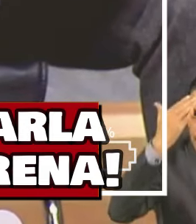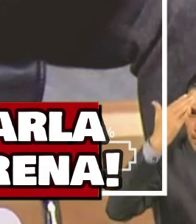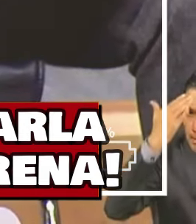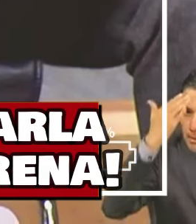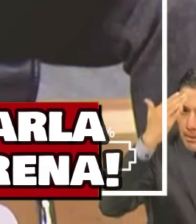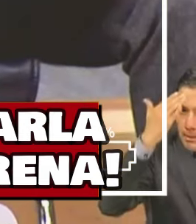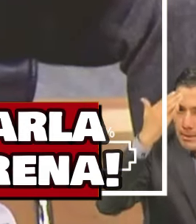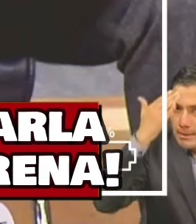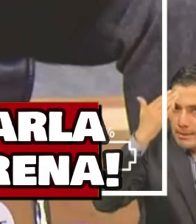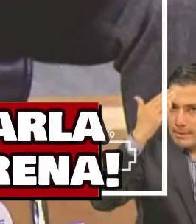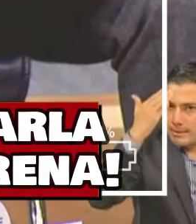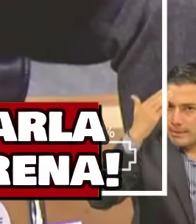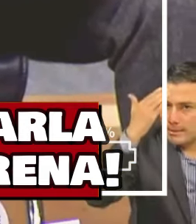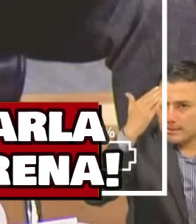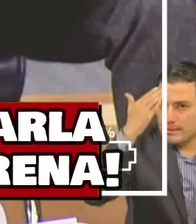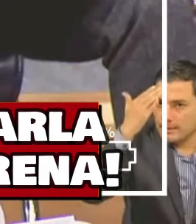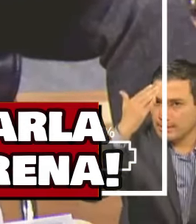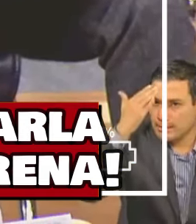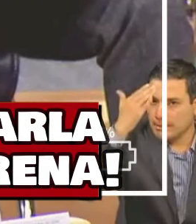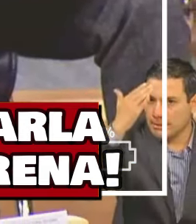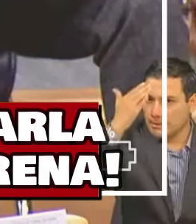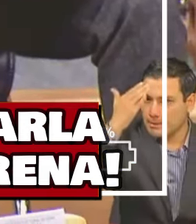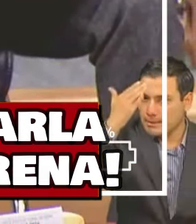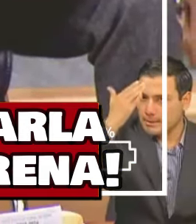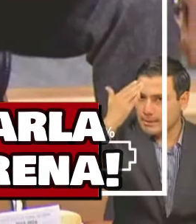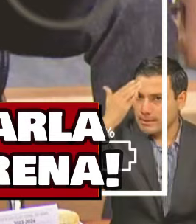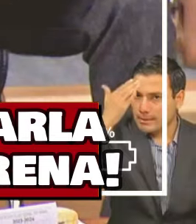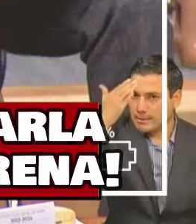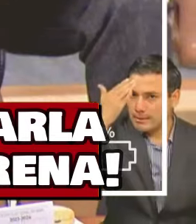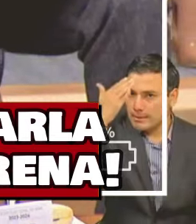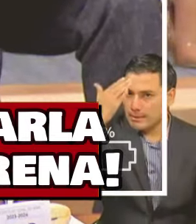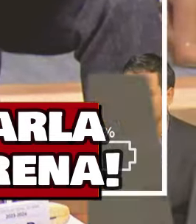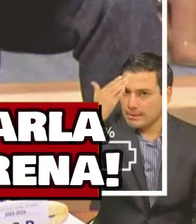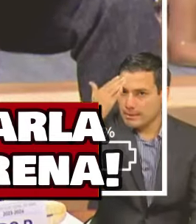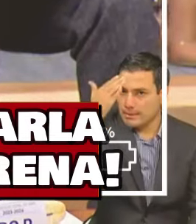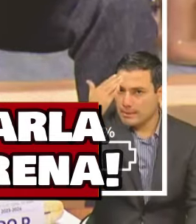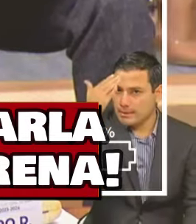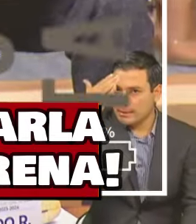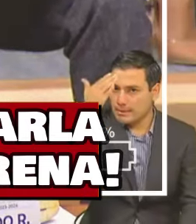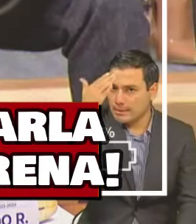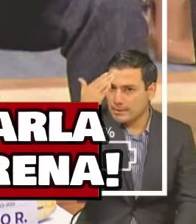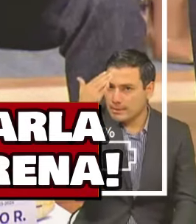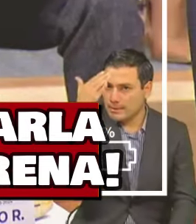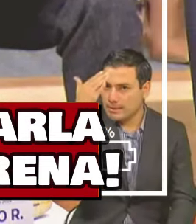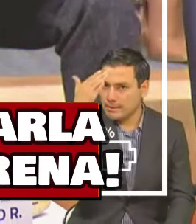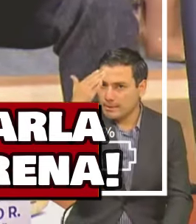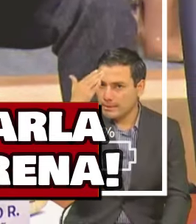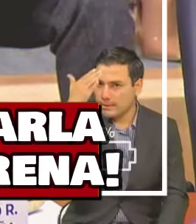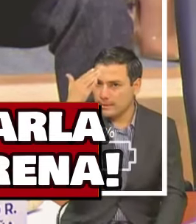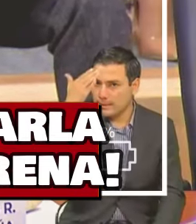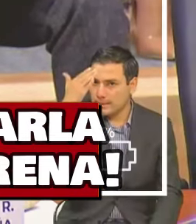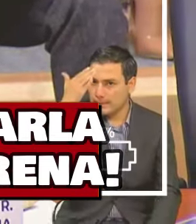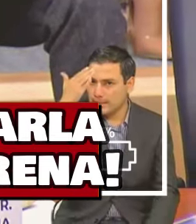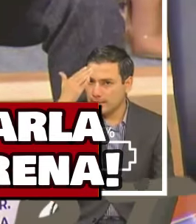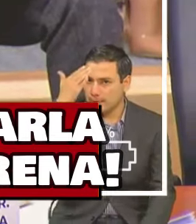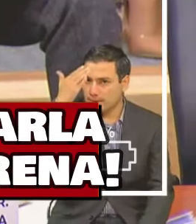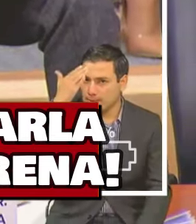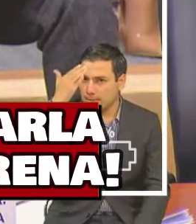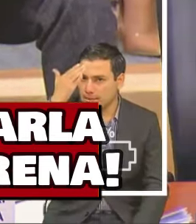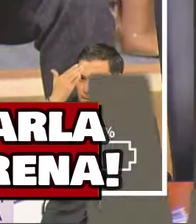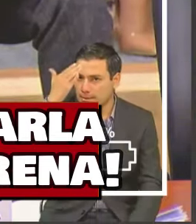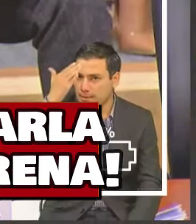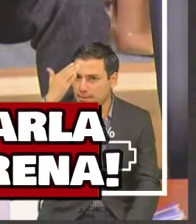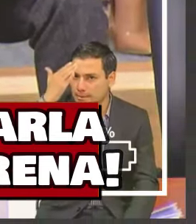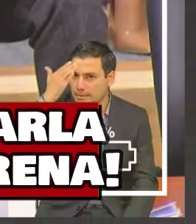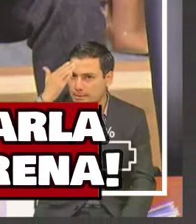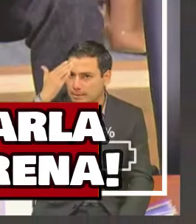algunos informes, lo que dificulta su revisión, ya sea porque fueron entregados ayer o porque se presentaron en ceros. Destacó que este debate sobre la